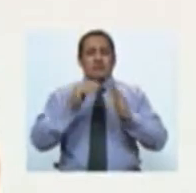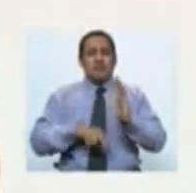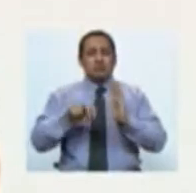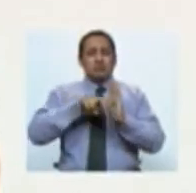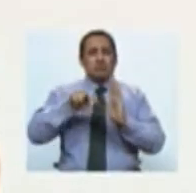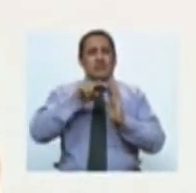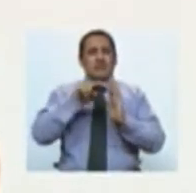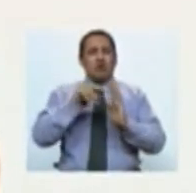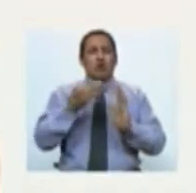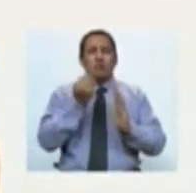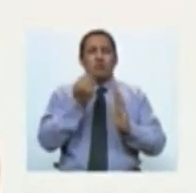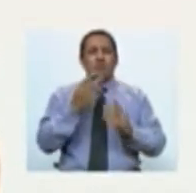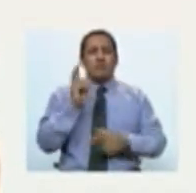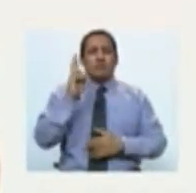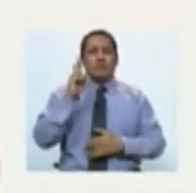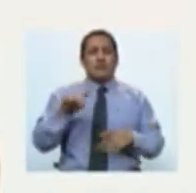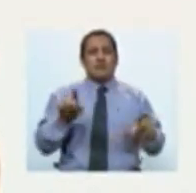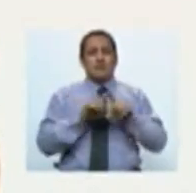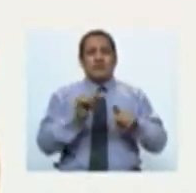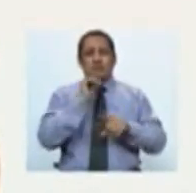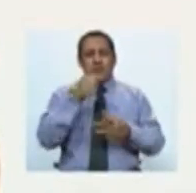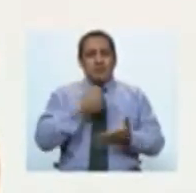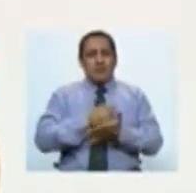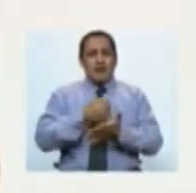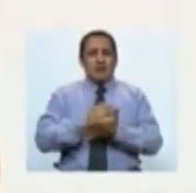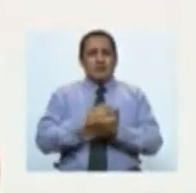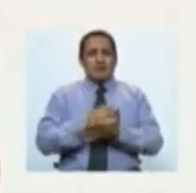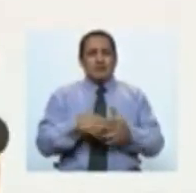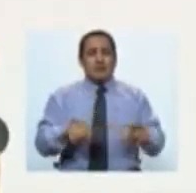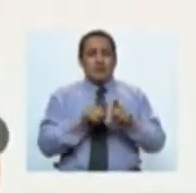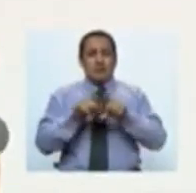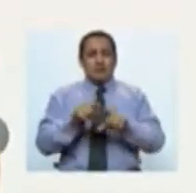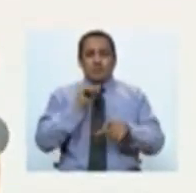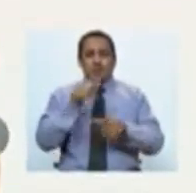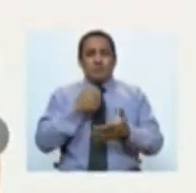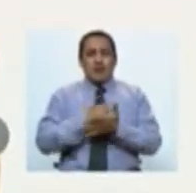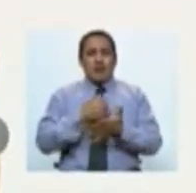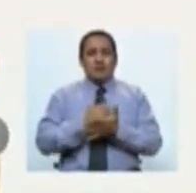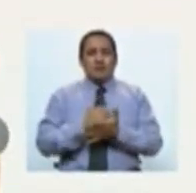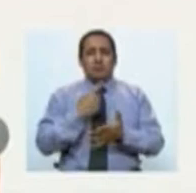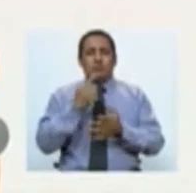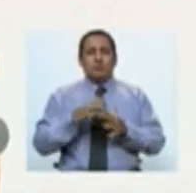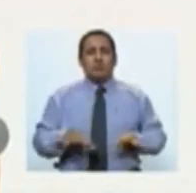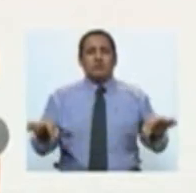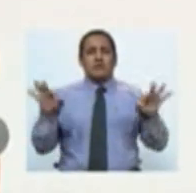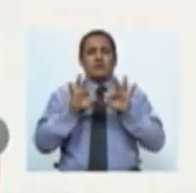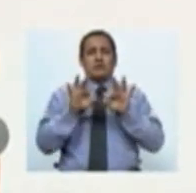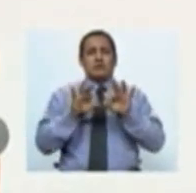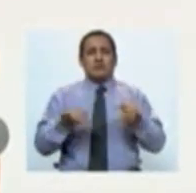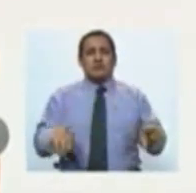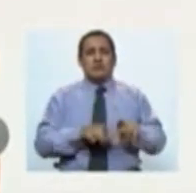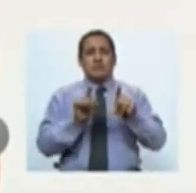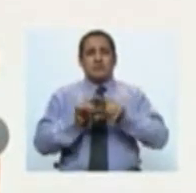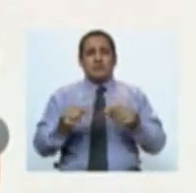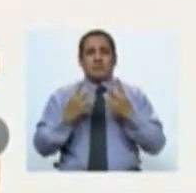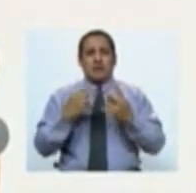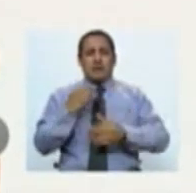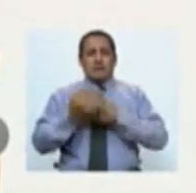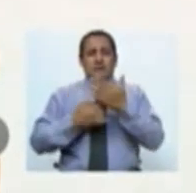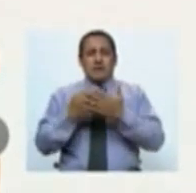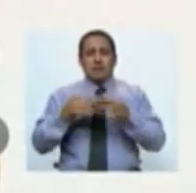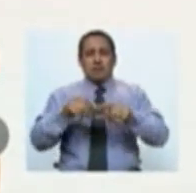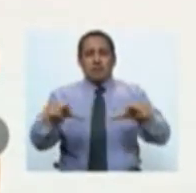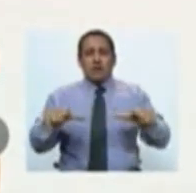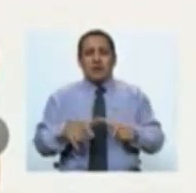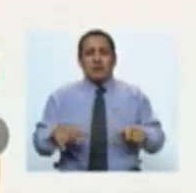de ascenso de los docentes, ¿no? Que falta financiar la carrera, eso sí, ¿no? También, eso es bien importante. Tercero,